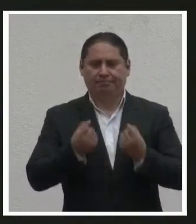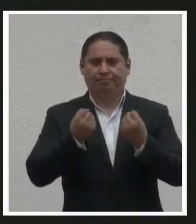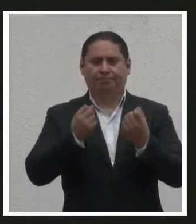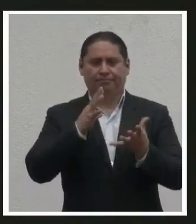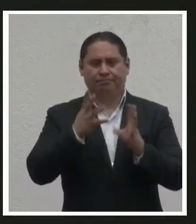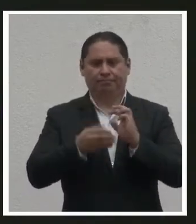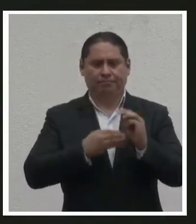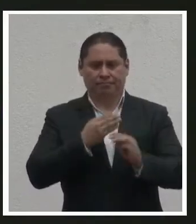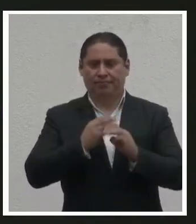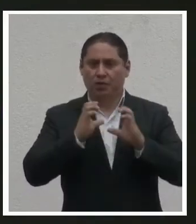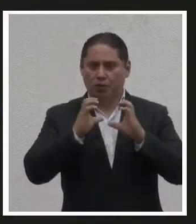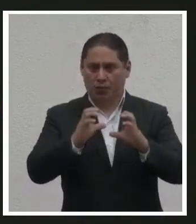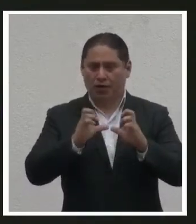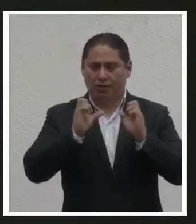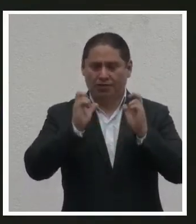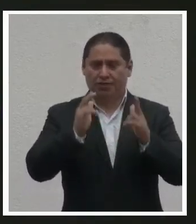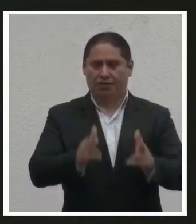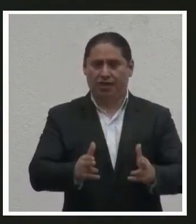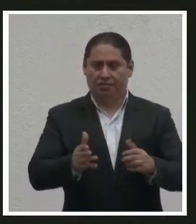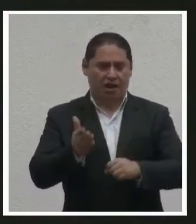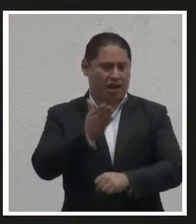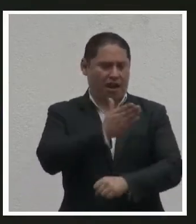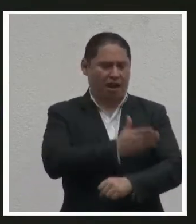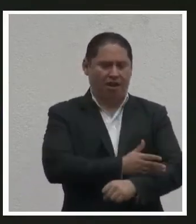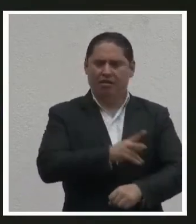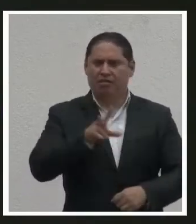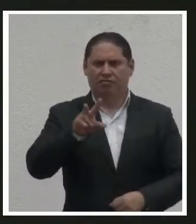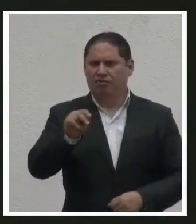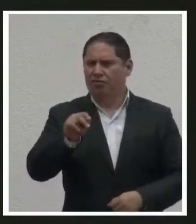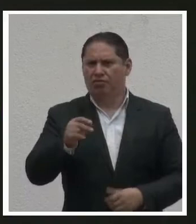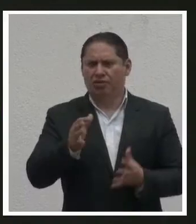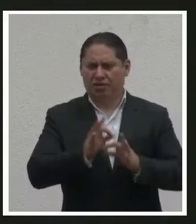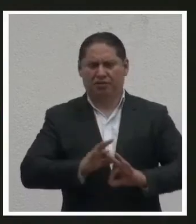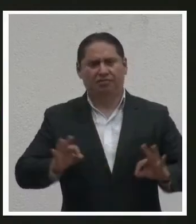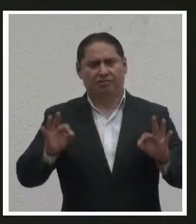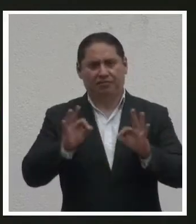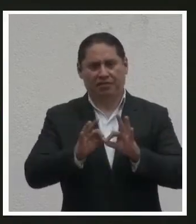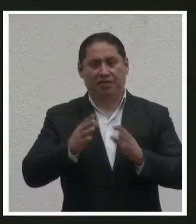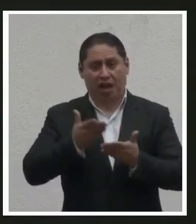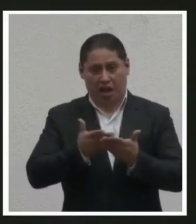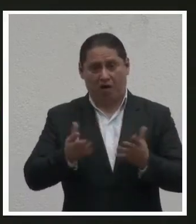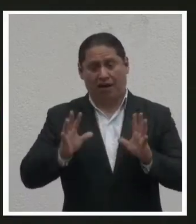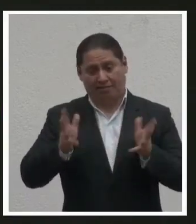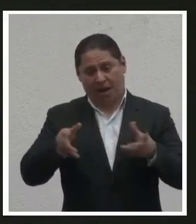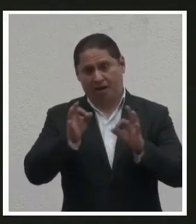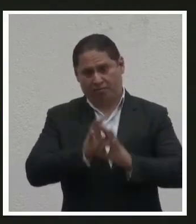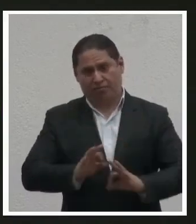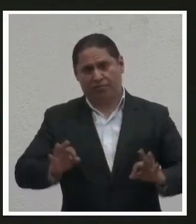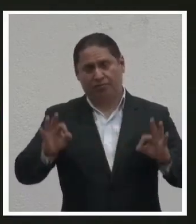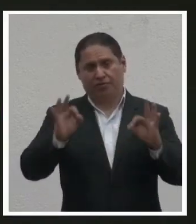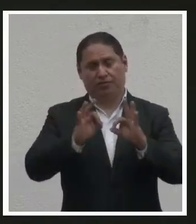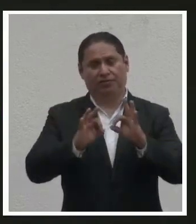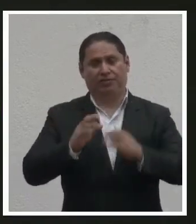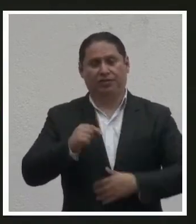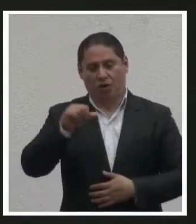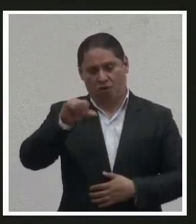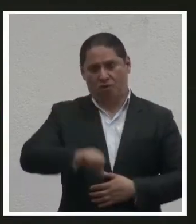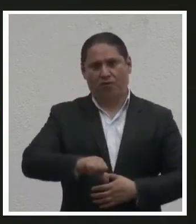cuidar a Chiapas nunca antes había sido tan importante y tan impostergable como hasta el día